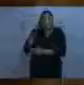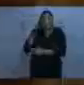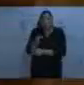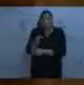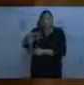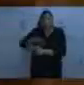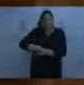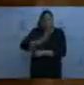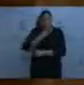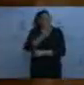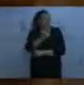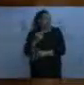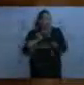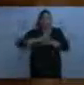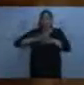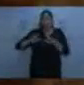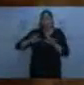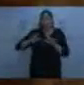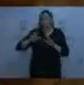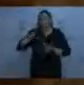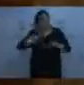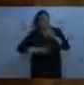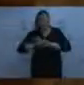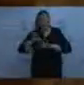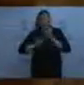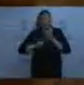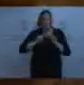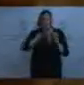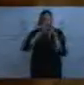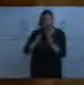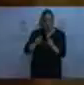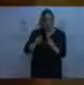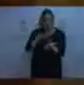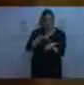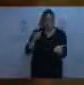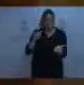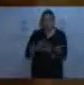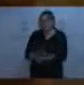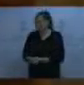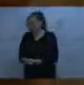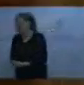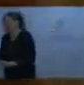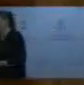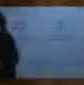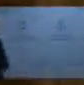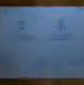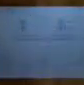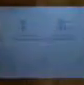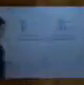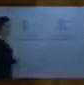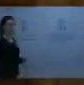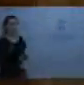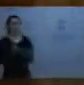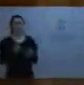de manifiesto todos los inconvenientes y lo que supone. Sin embargo, no acabo de entender por qué